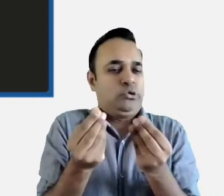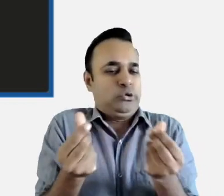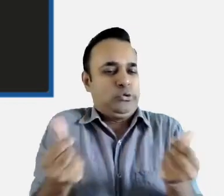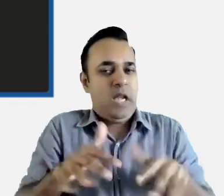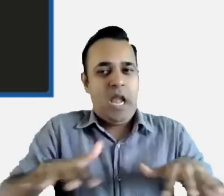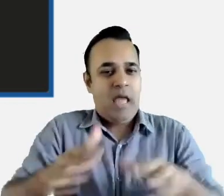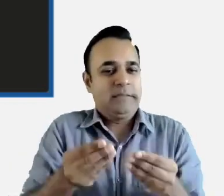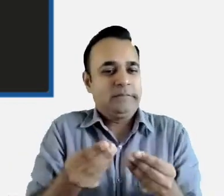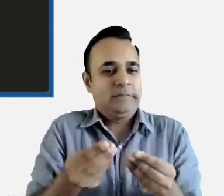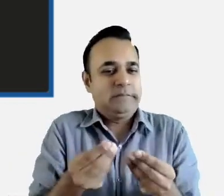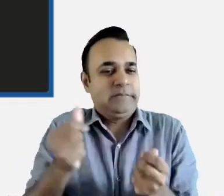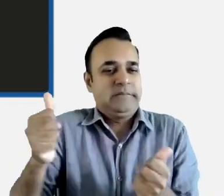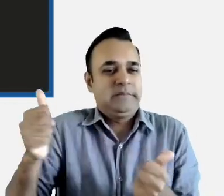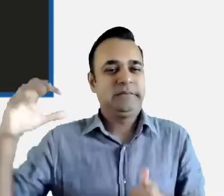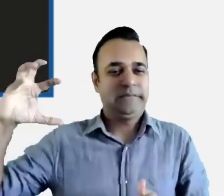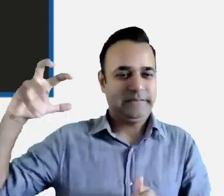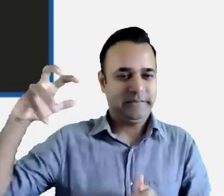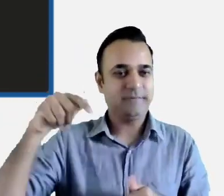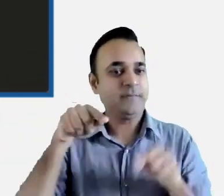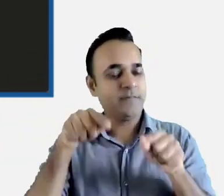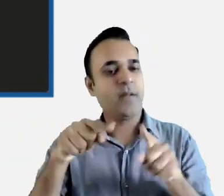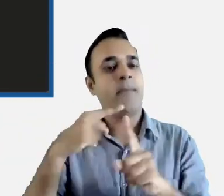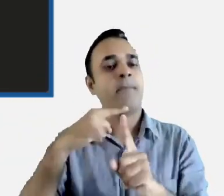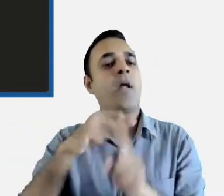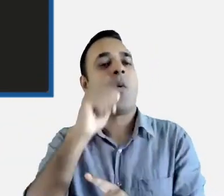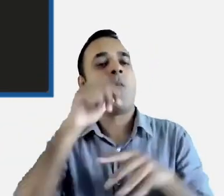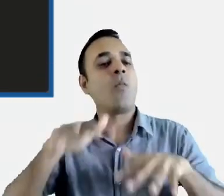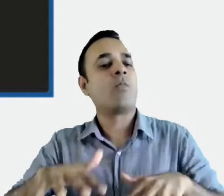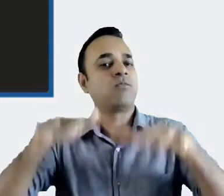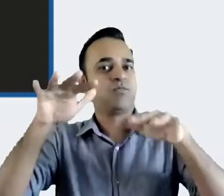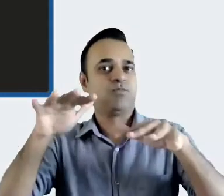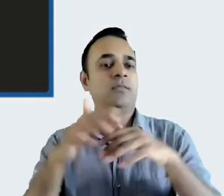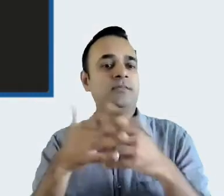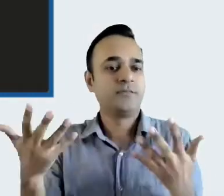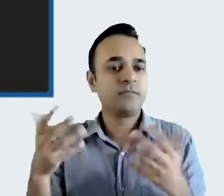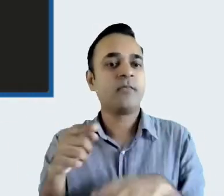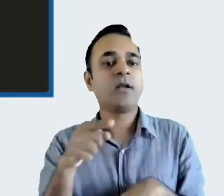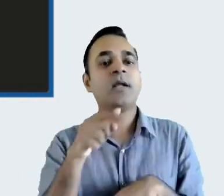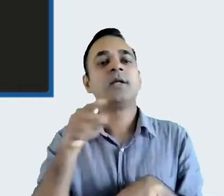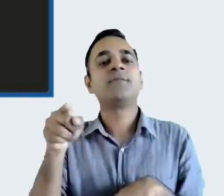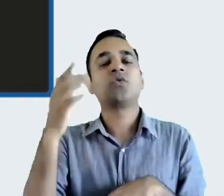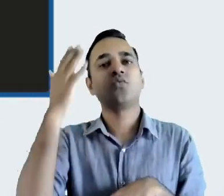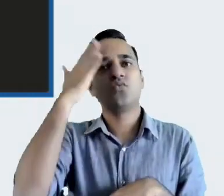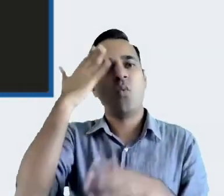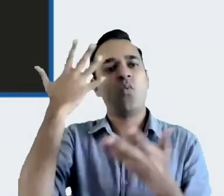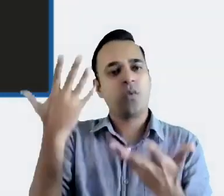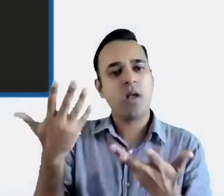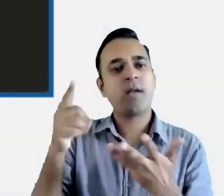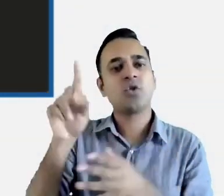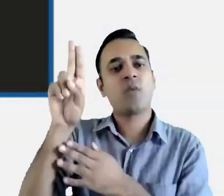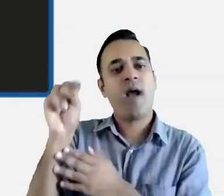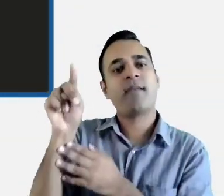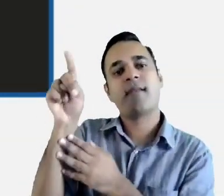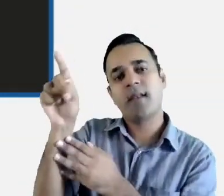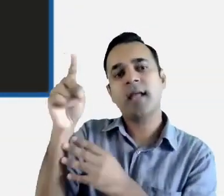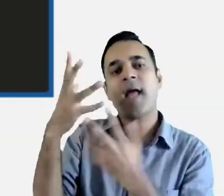asistir a gobiernos y organismos internacionales a movilizar recursos con agilidad y eficacia. En particular,